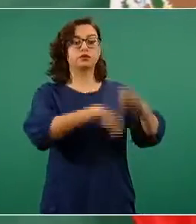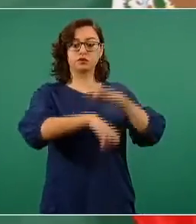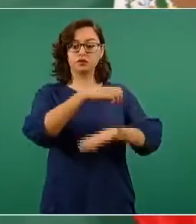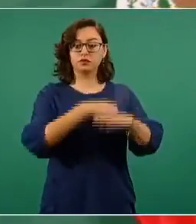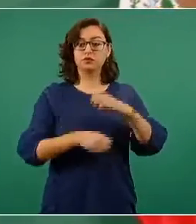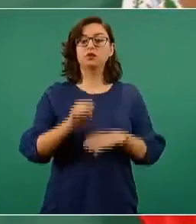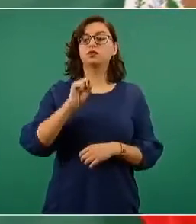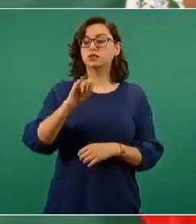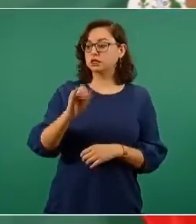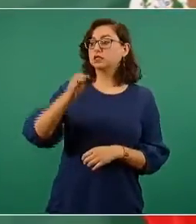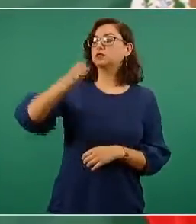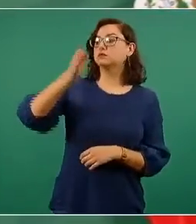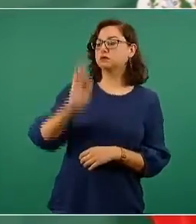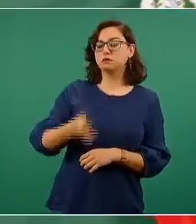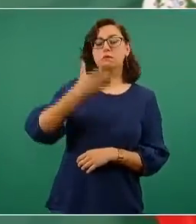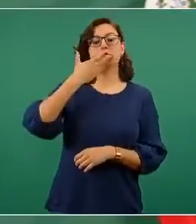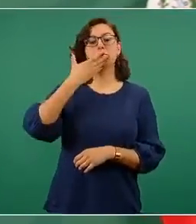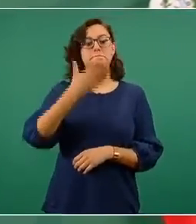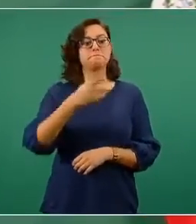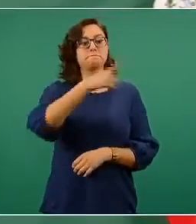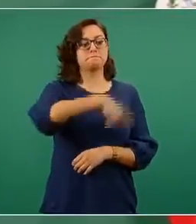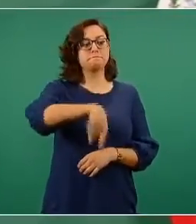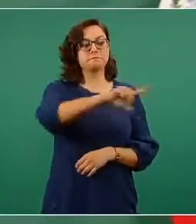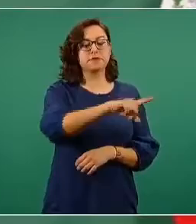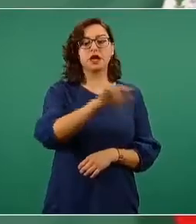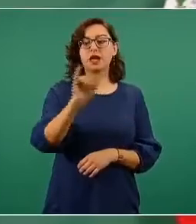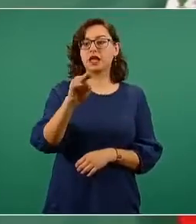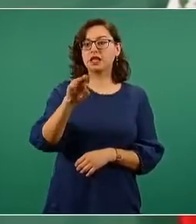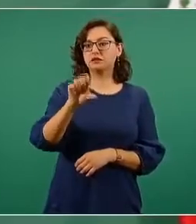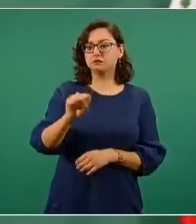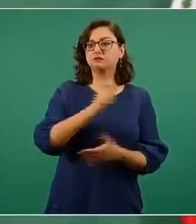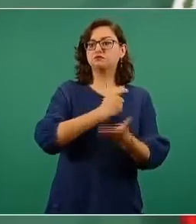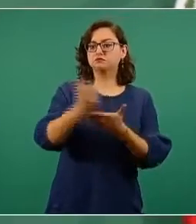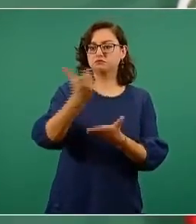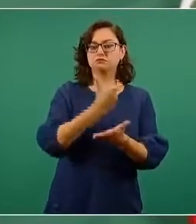porque si no interveníamos